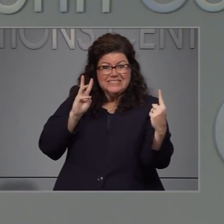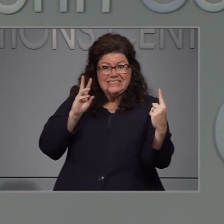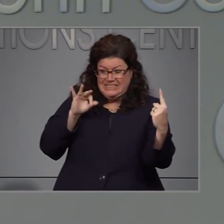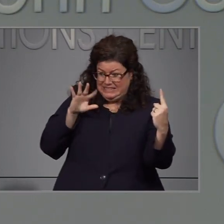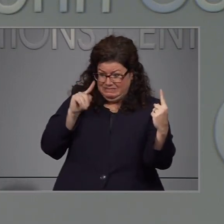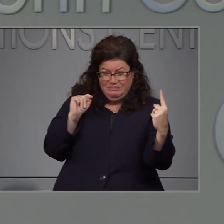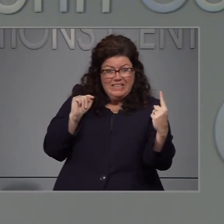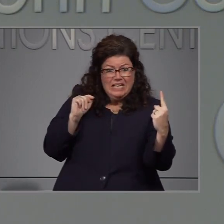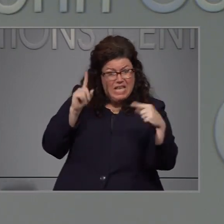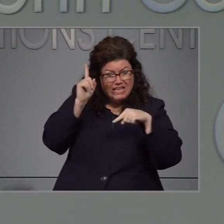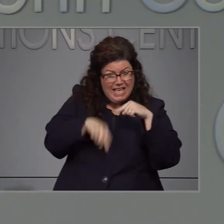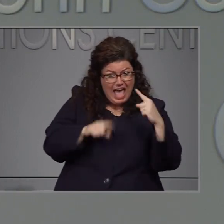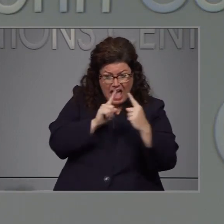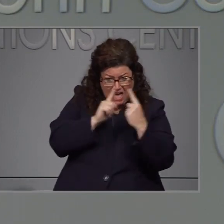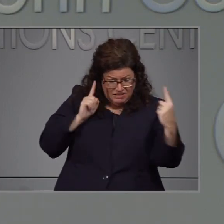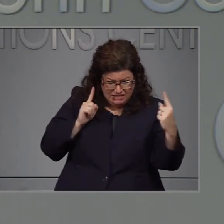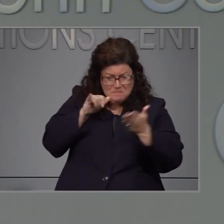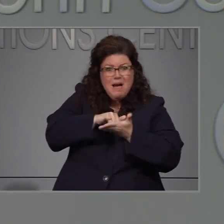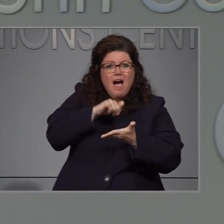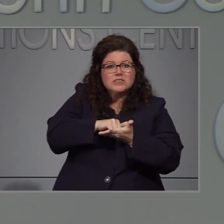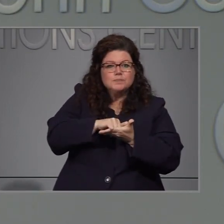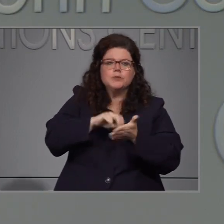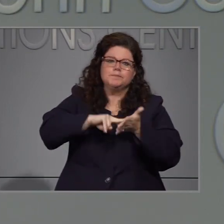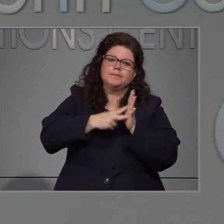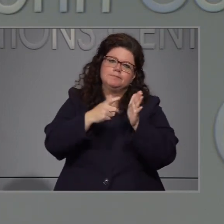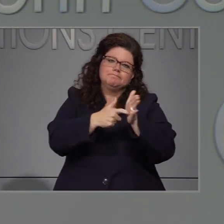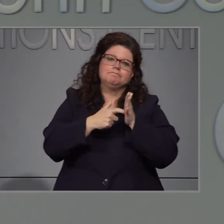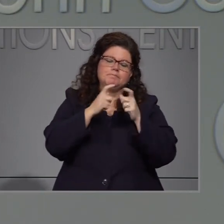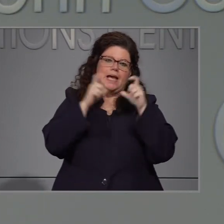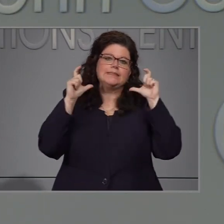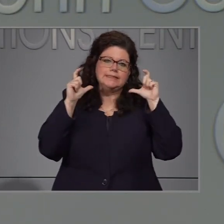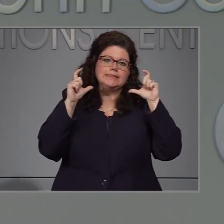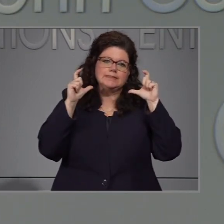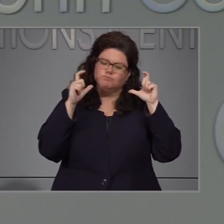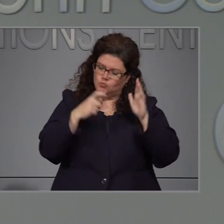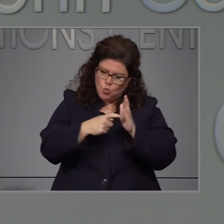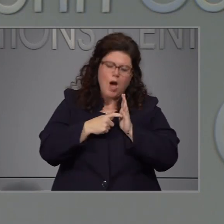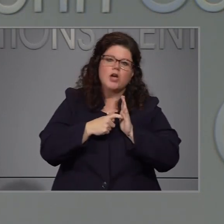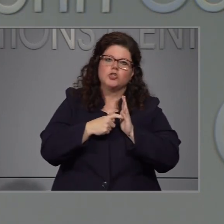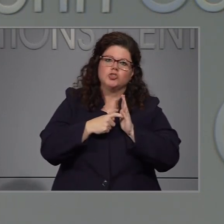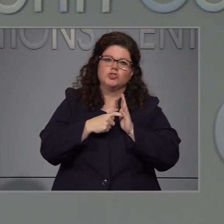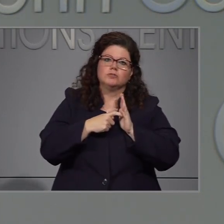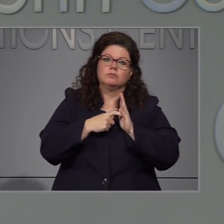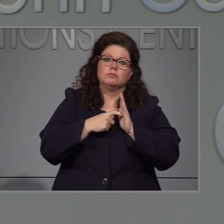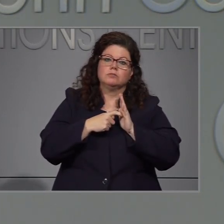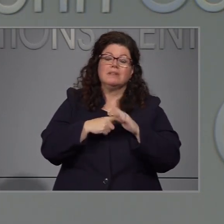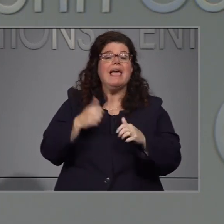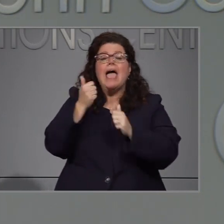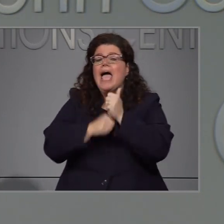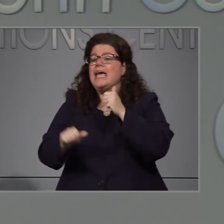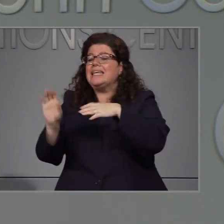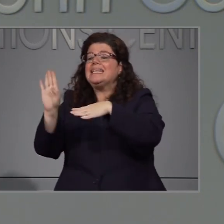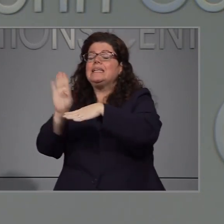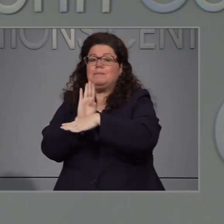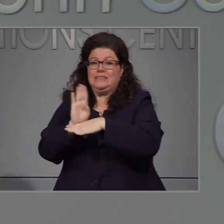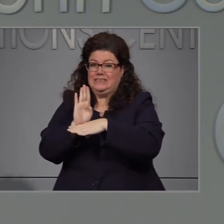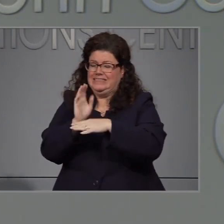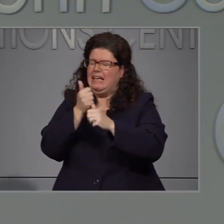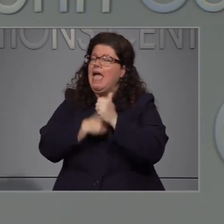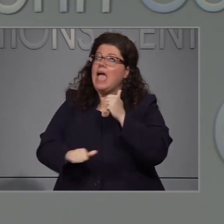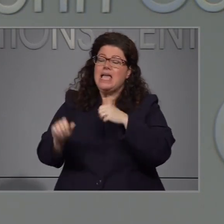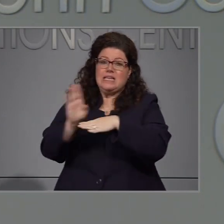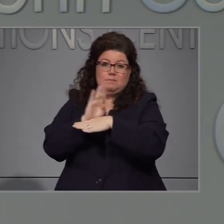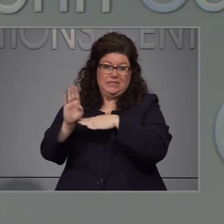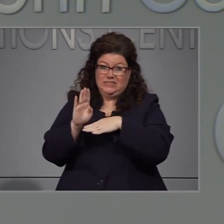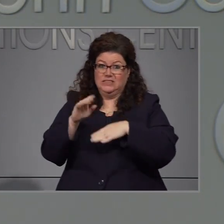personas que no son miembros del mismo grupo familiar o residencia no sea posible. Se exigirá que todos los empleados y